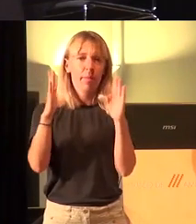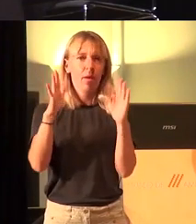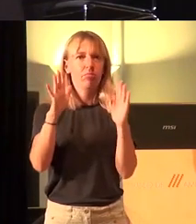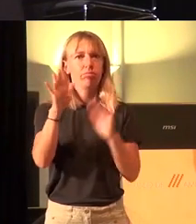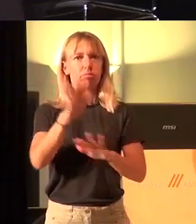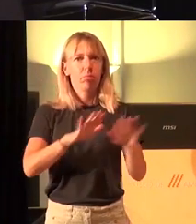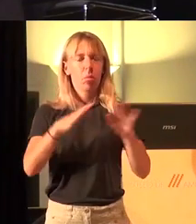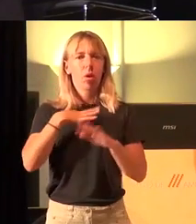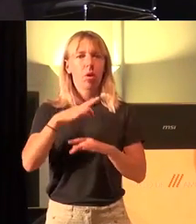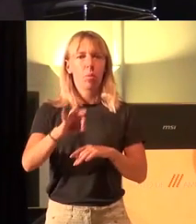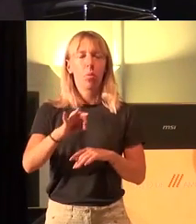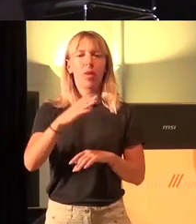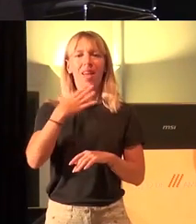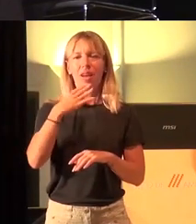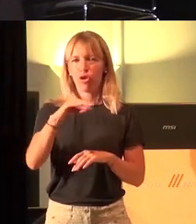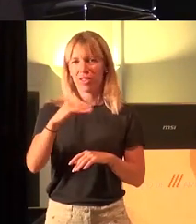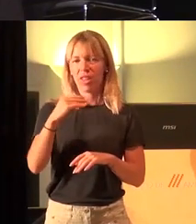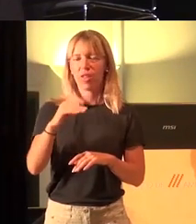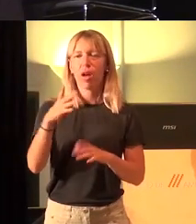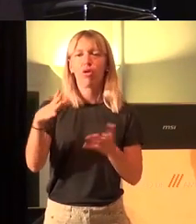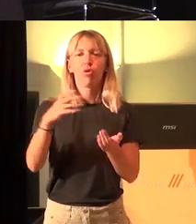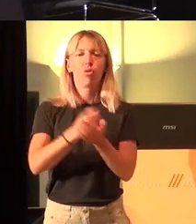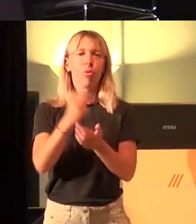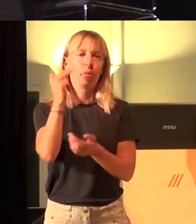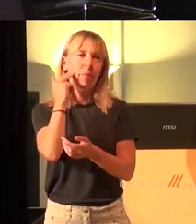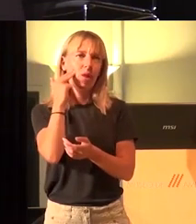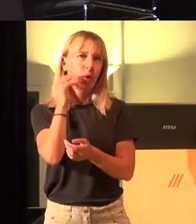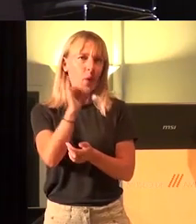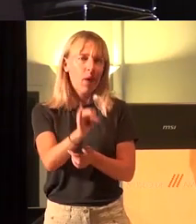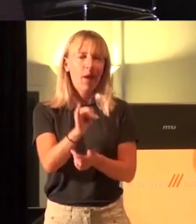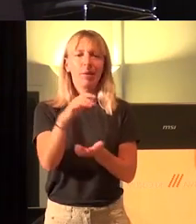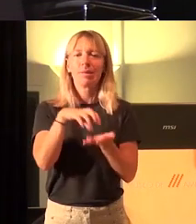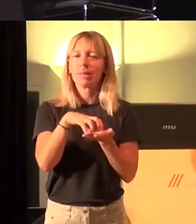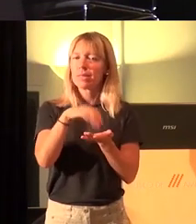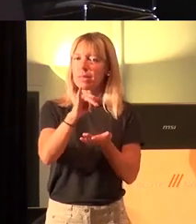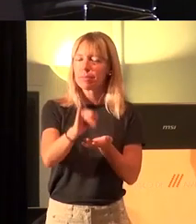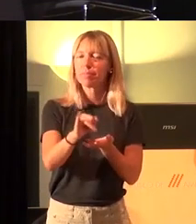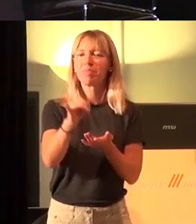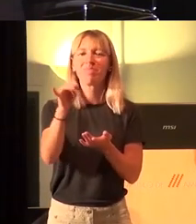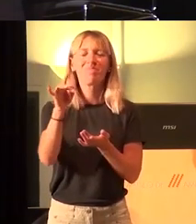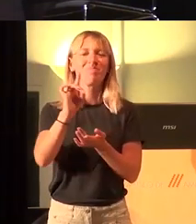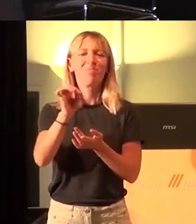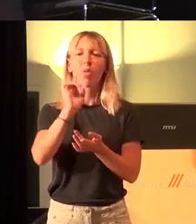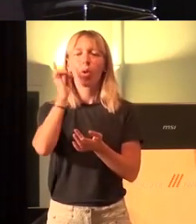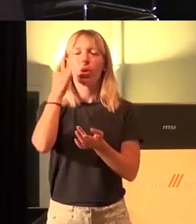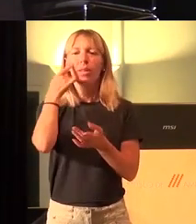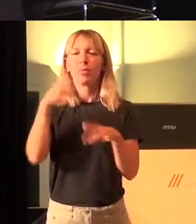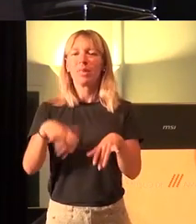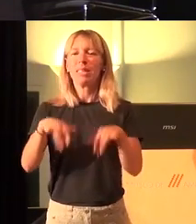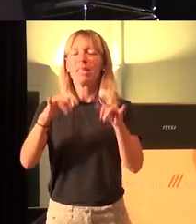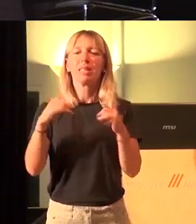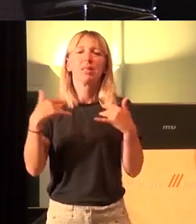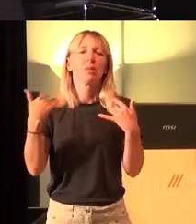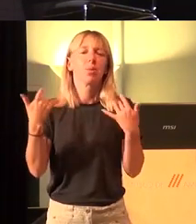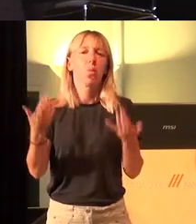compleja como puede ser la adolescencia, ¿no?, donde todos tenemos tantos miedos, tenemos tantas incertidumbres, muchas veces ni siquiera encontramos cuál